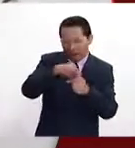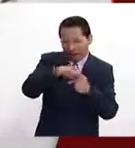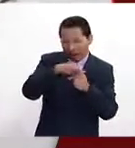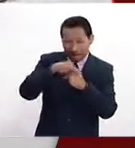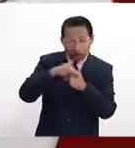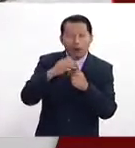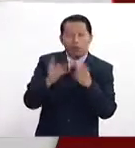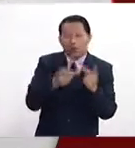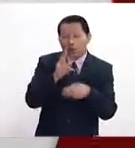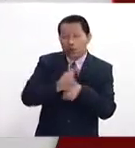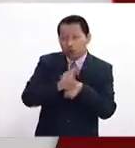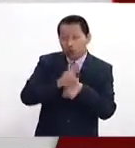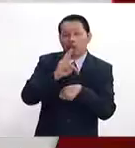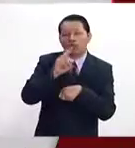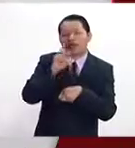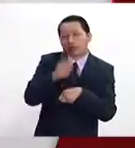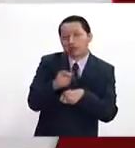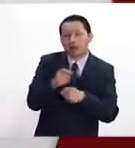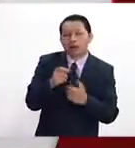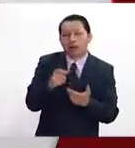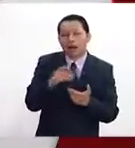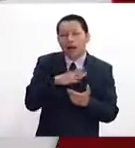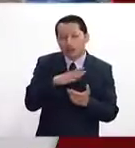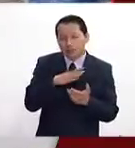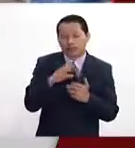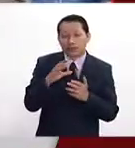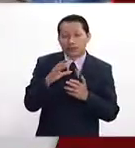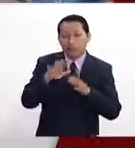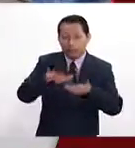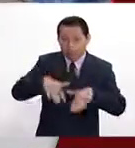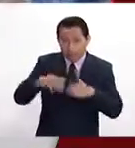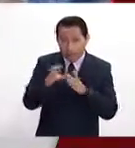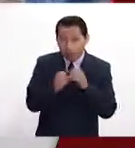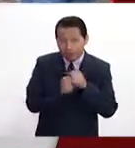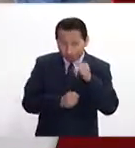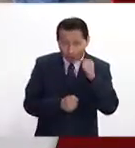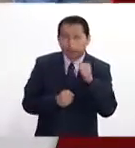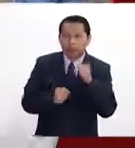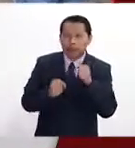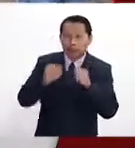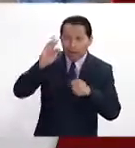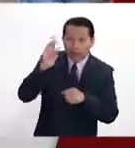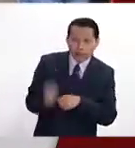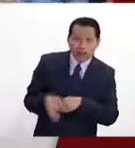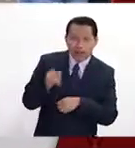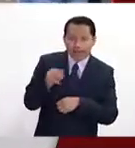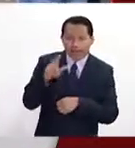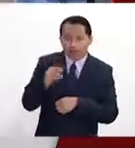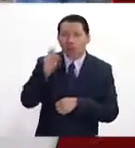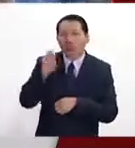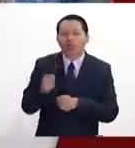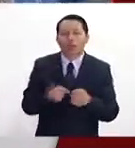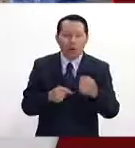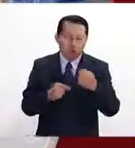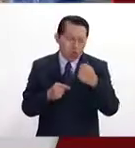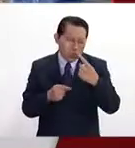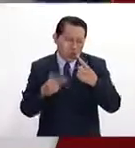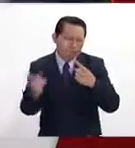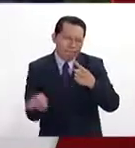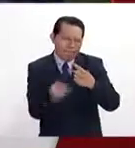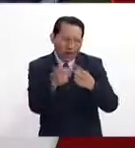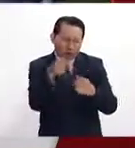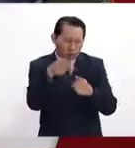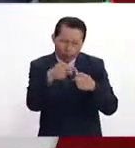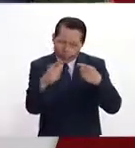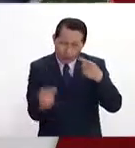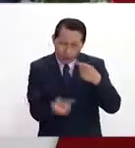a los venezolanos si están a favor o no de esta Asamblea Constituyente que quiere instaurar Maduro, una de las preguntas era